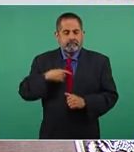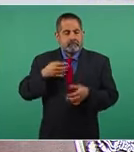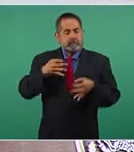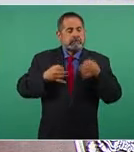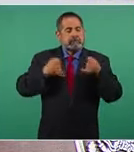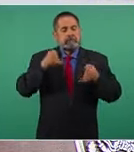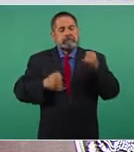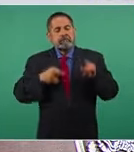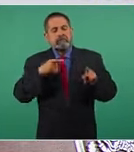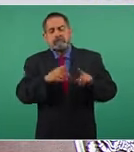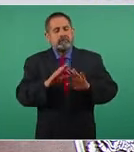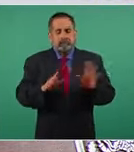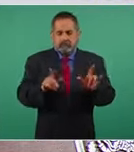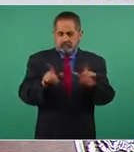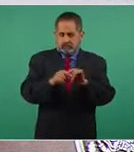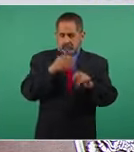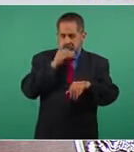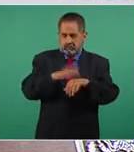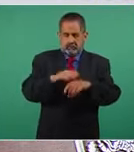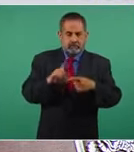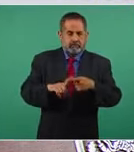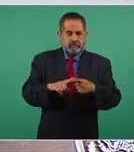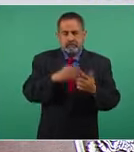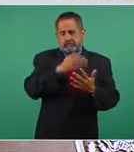prejuzgando, nada más